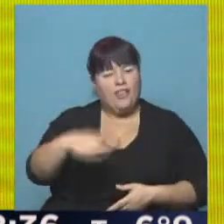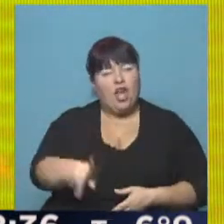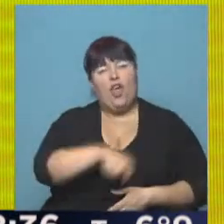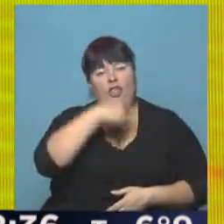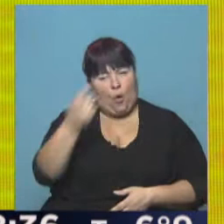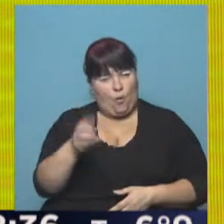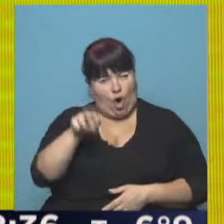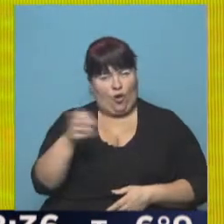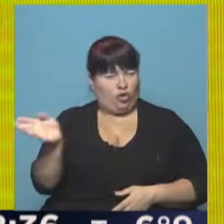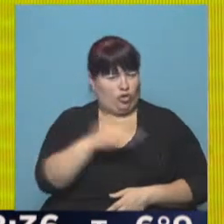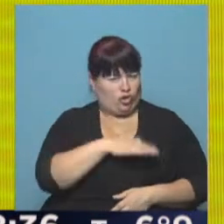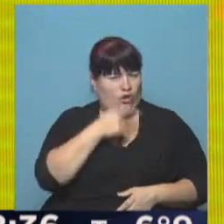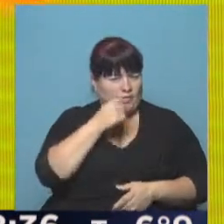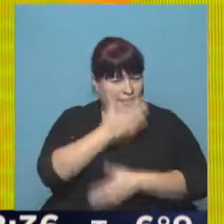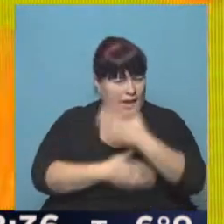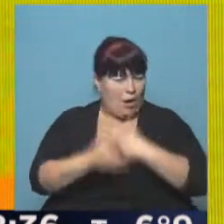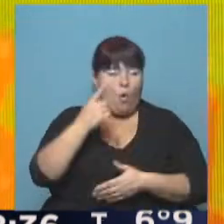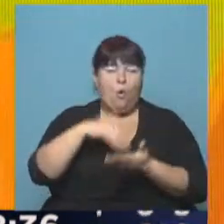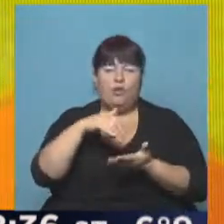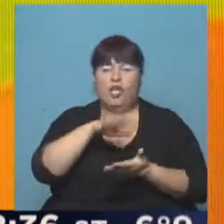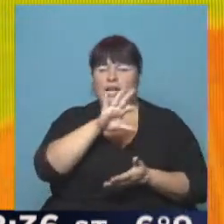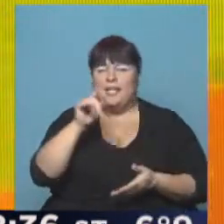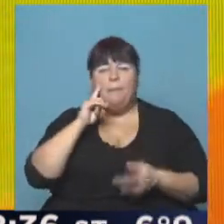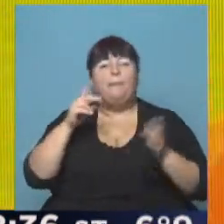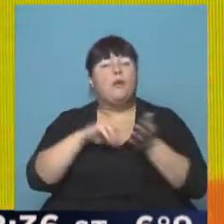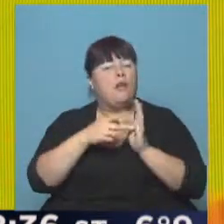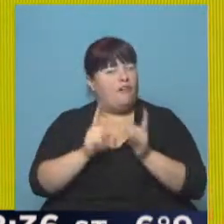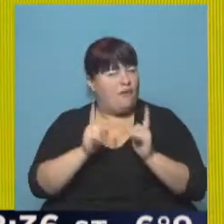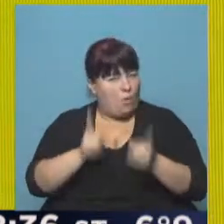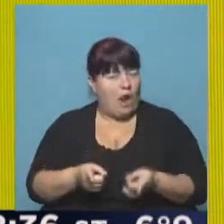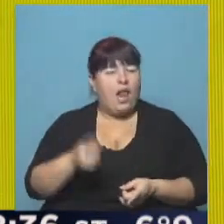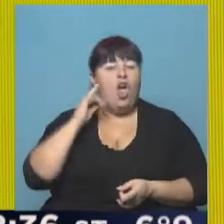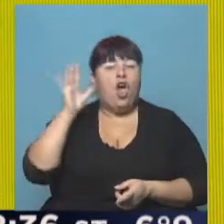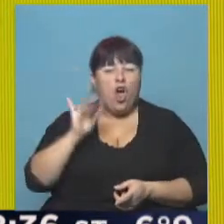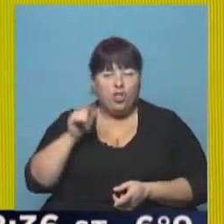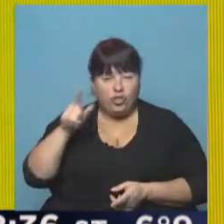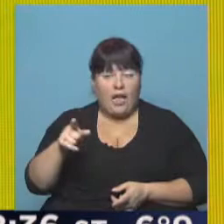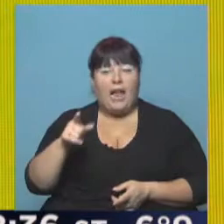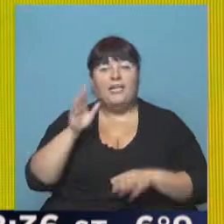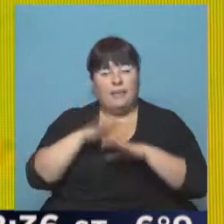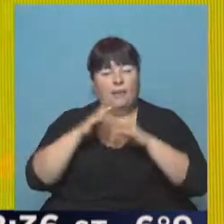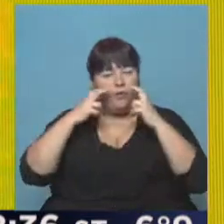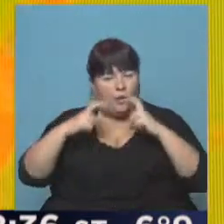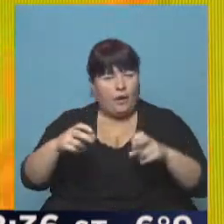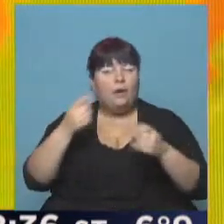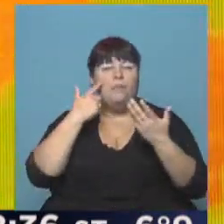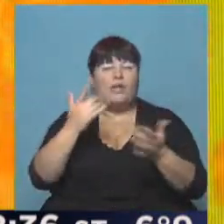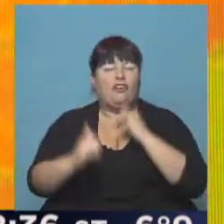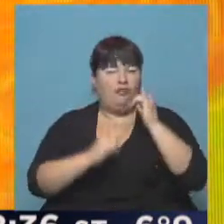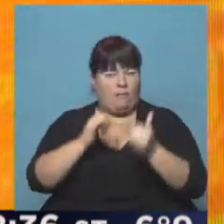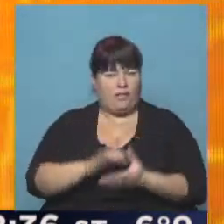volverán a cobrar todas las personas que sean discapacitadas, 1,5 millones, pero los problemas continúan. Y Verónica González está detrás de este tema y preparó este